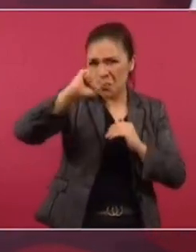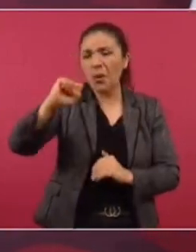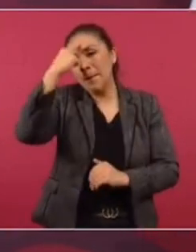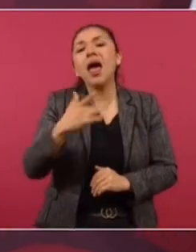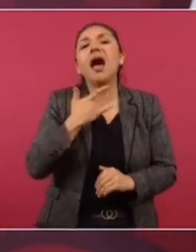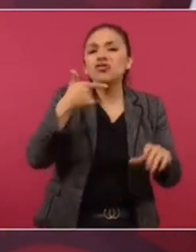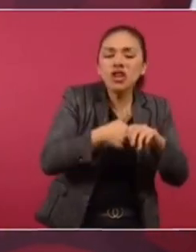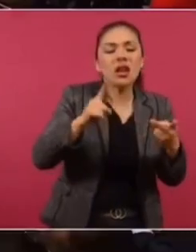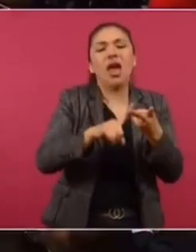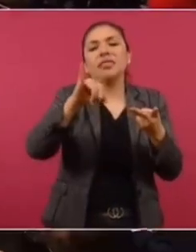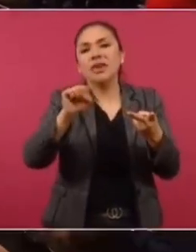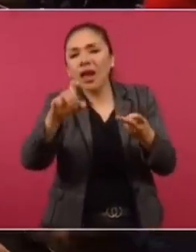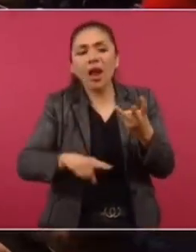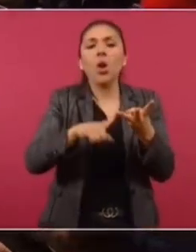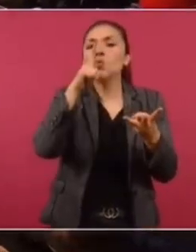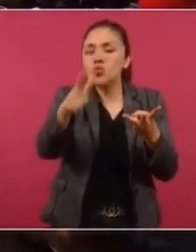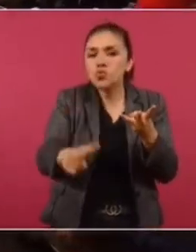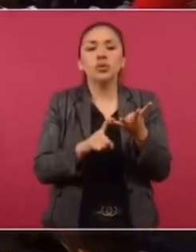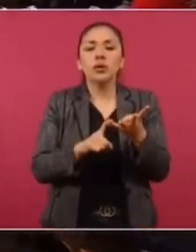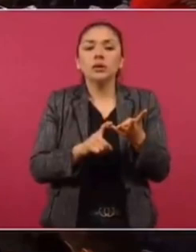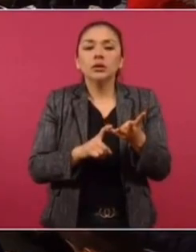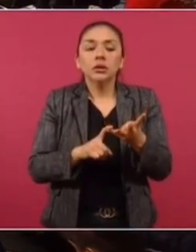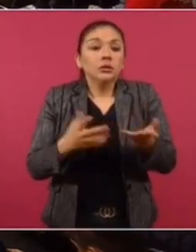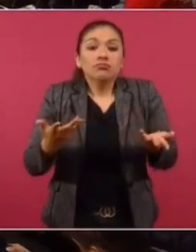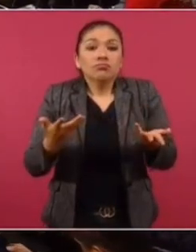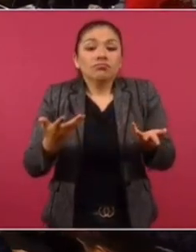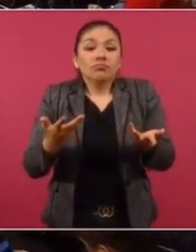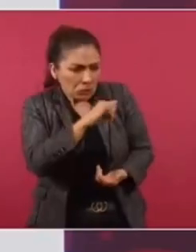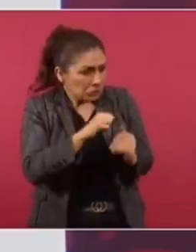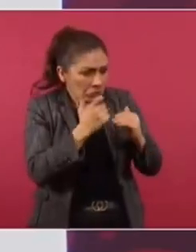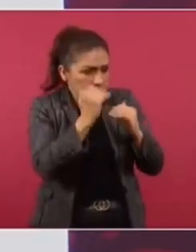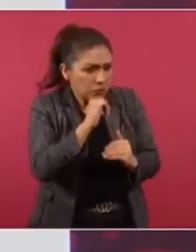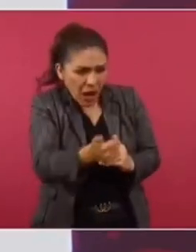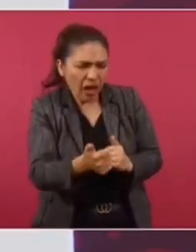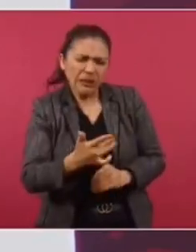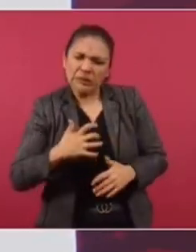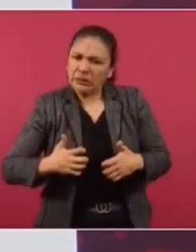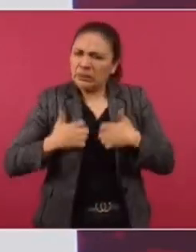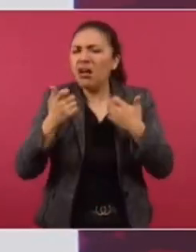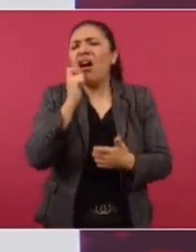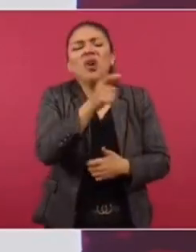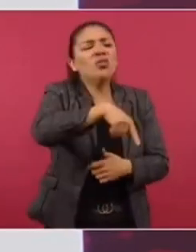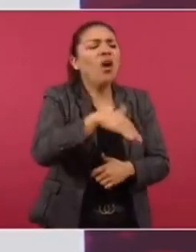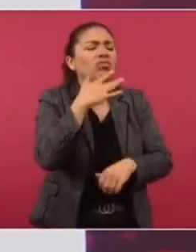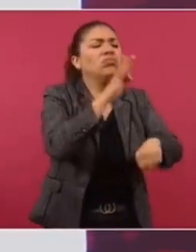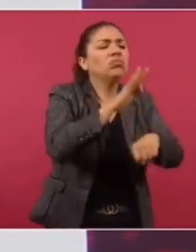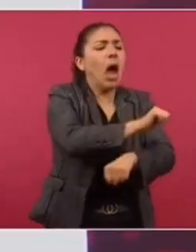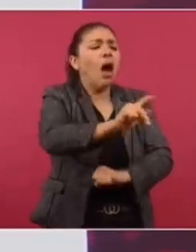en diésel, en luz. Bueno, no hemos aumentado impuestos. A eso es a lo que llaman populismo,